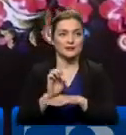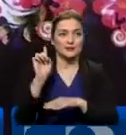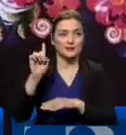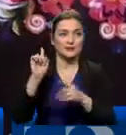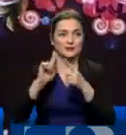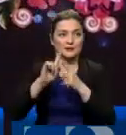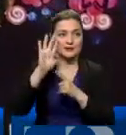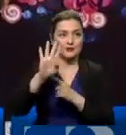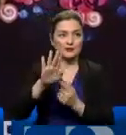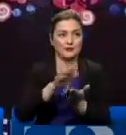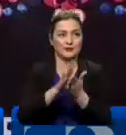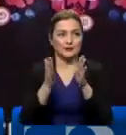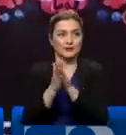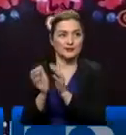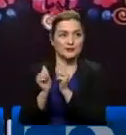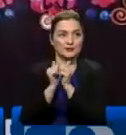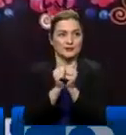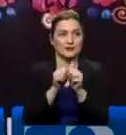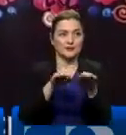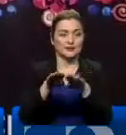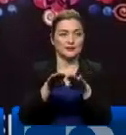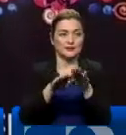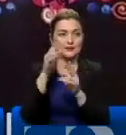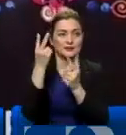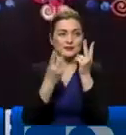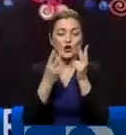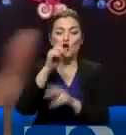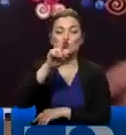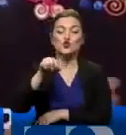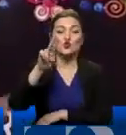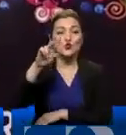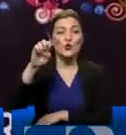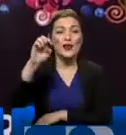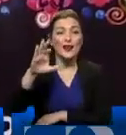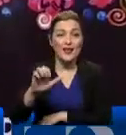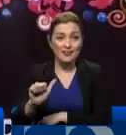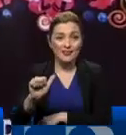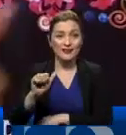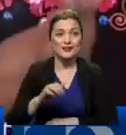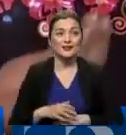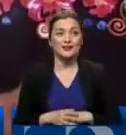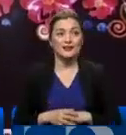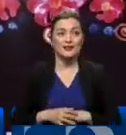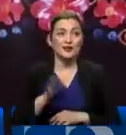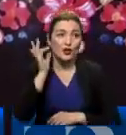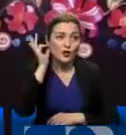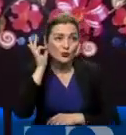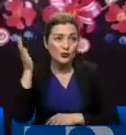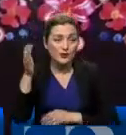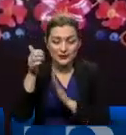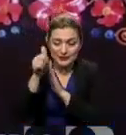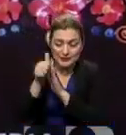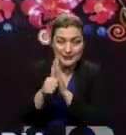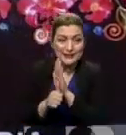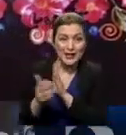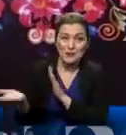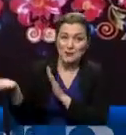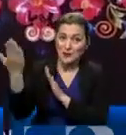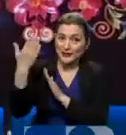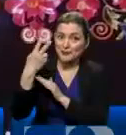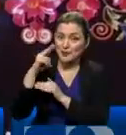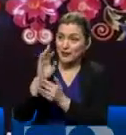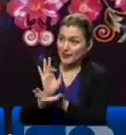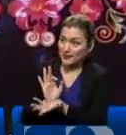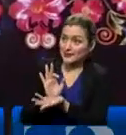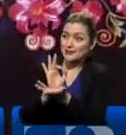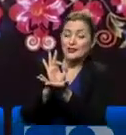4 de noviembre nos acompañen en Ibarra, que visiten Zuleta, que hemos venido aquí con nuestras mujeres artesanas para que ustedes sean